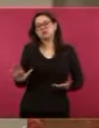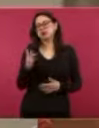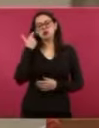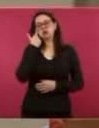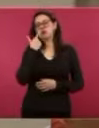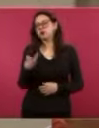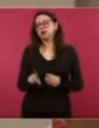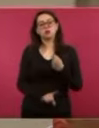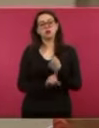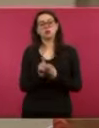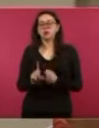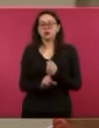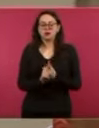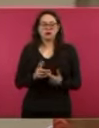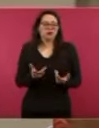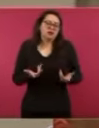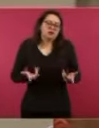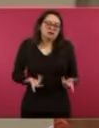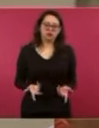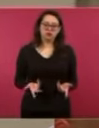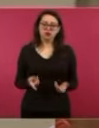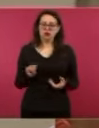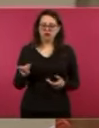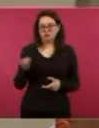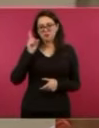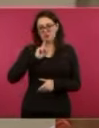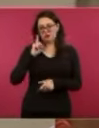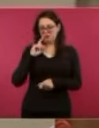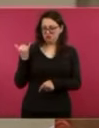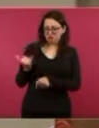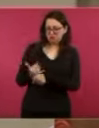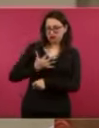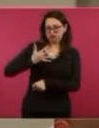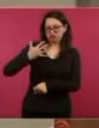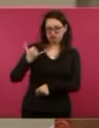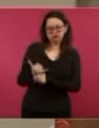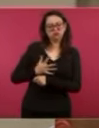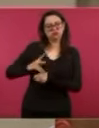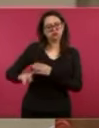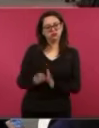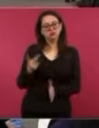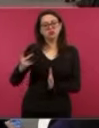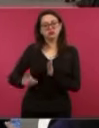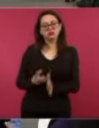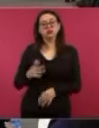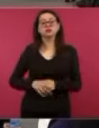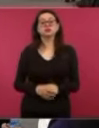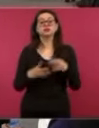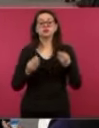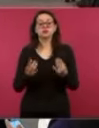¿no? Y se arrepintieron. Entonces está obstaculizando mucho esta situación. Muchas gracias, presidente. Sí.